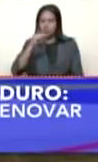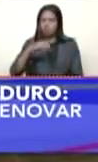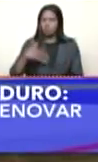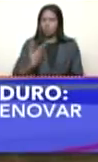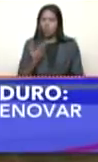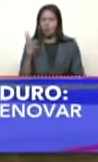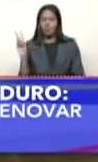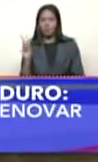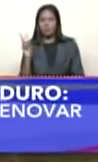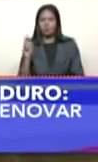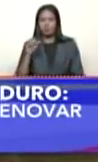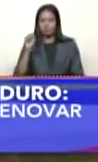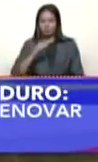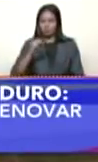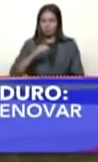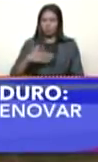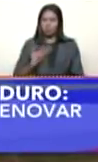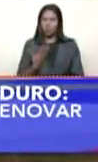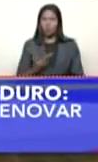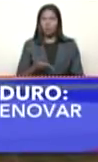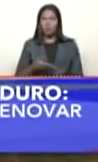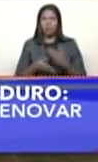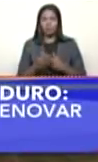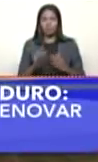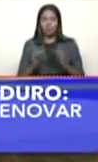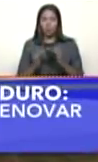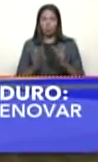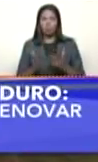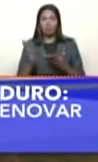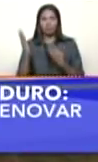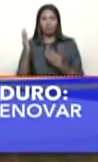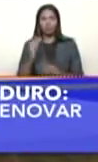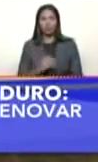Venezuela, sí se puede. Vamos a hacer un pase entonces.